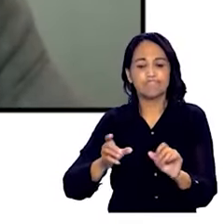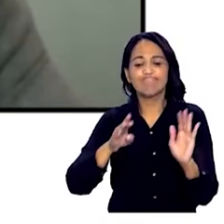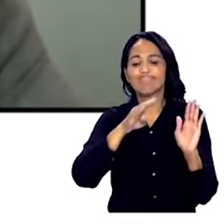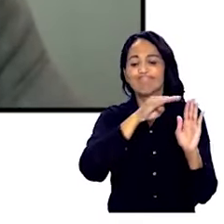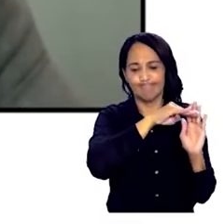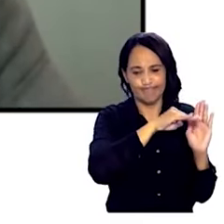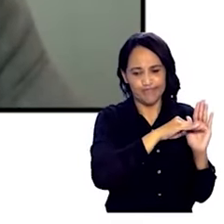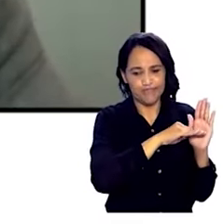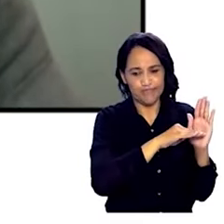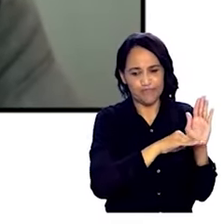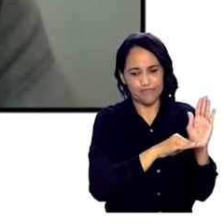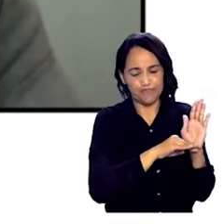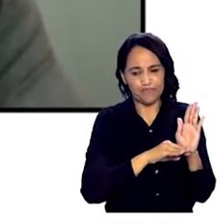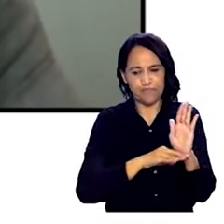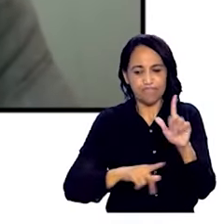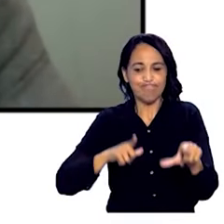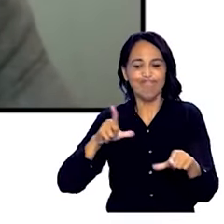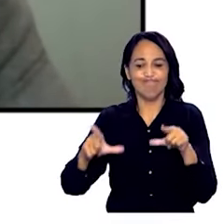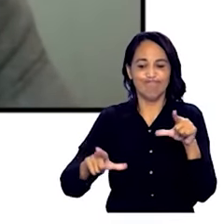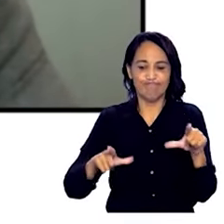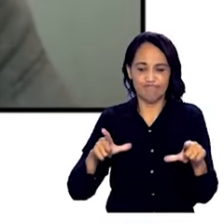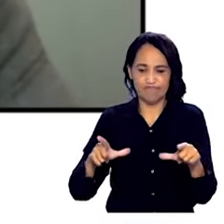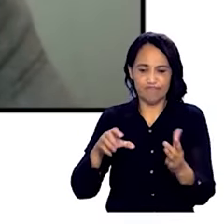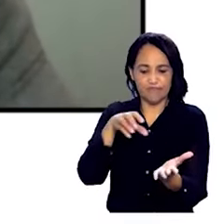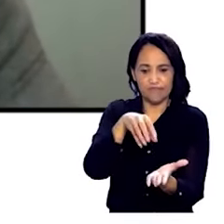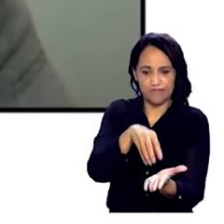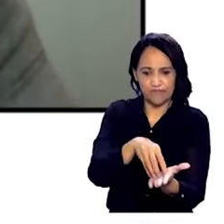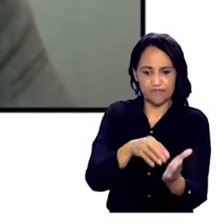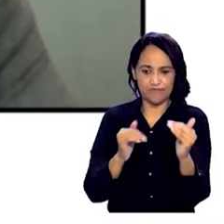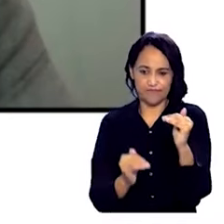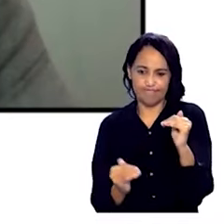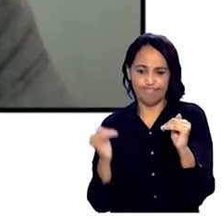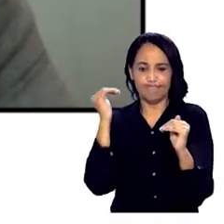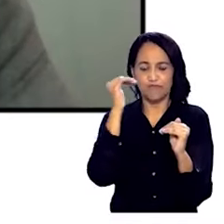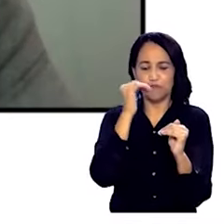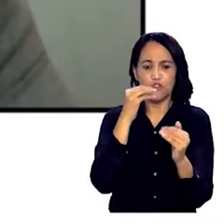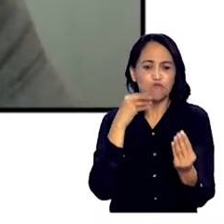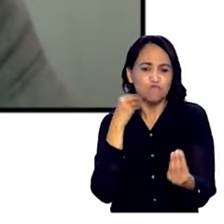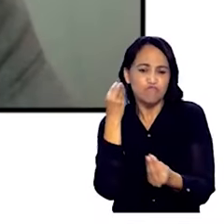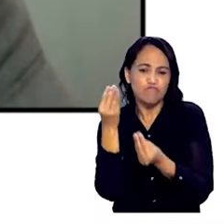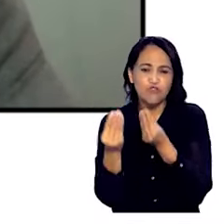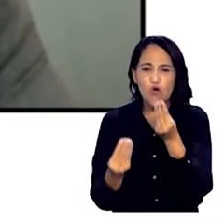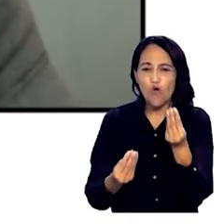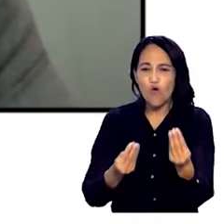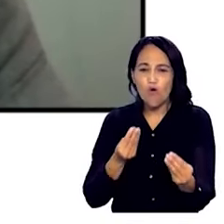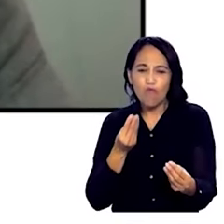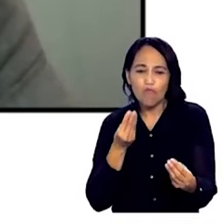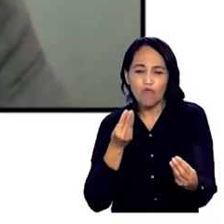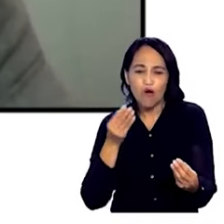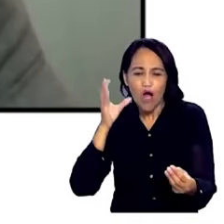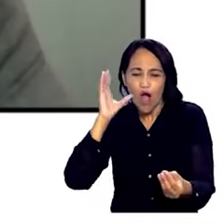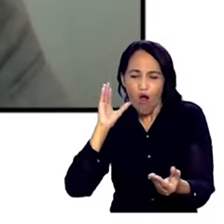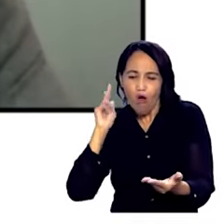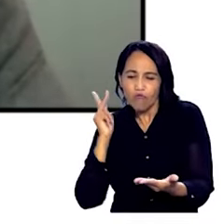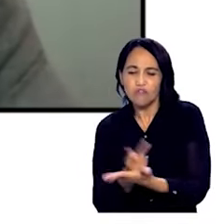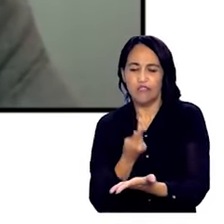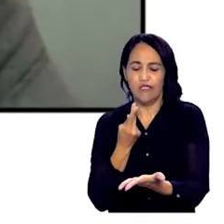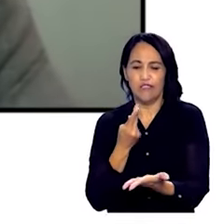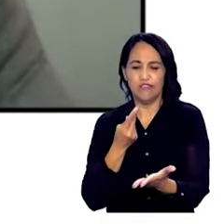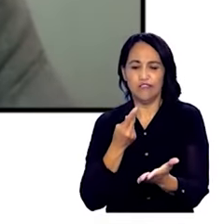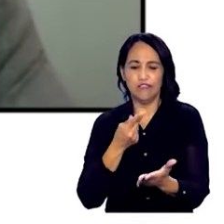agend AG uso discrecional de lo que nosotros conocemos como